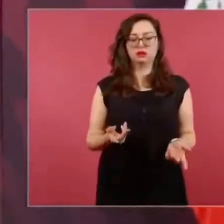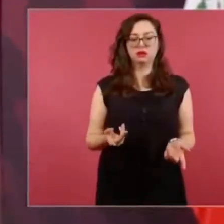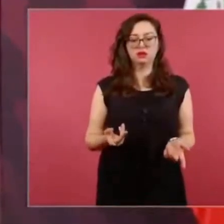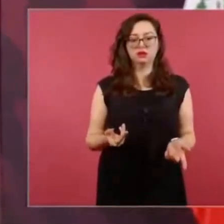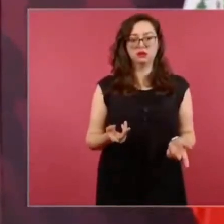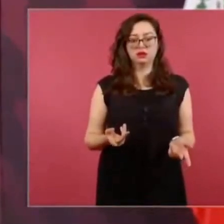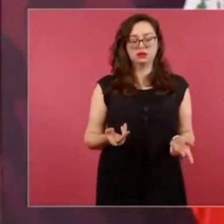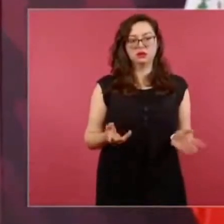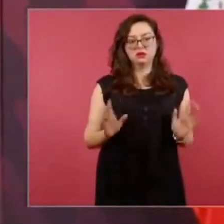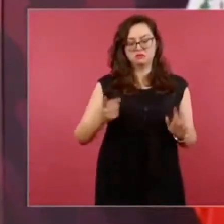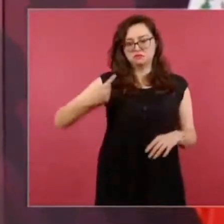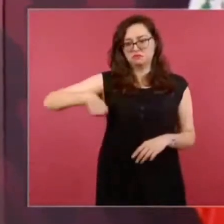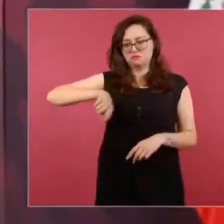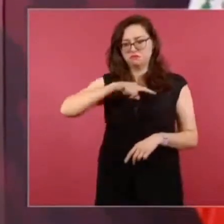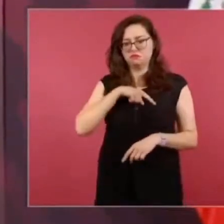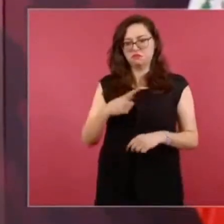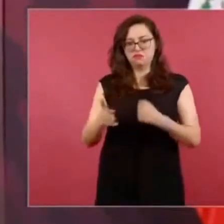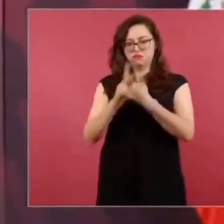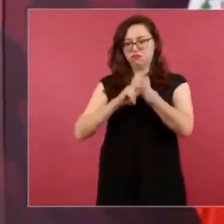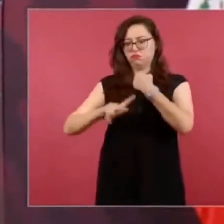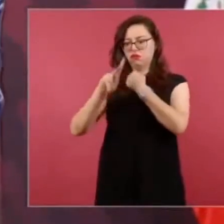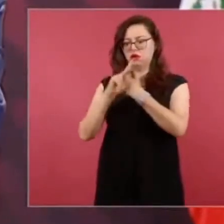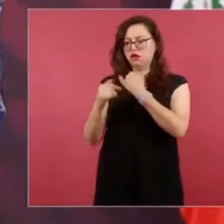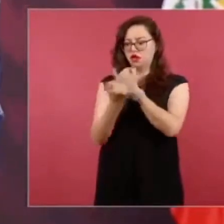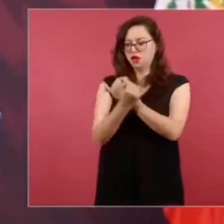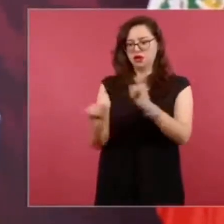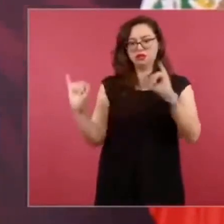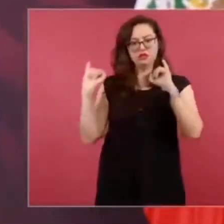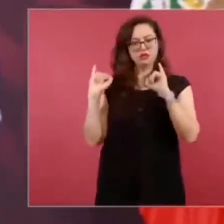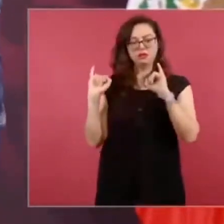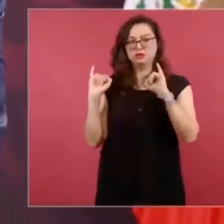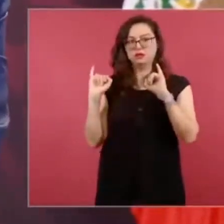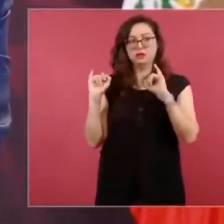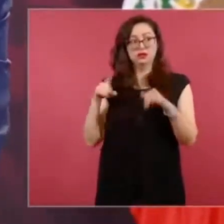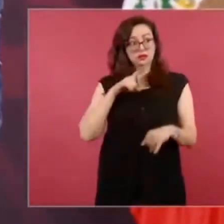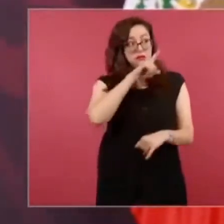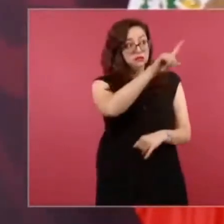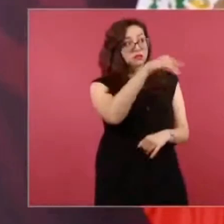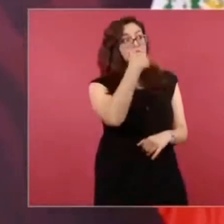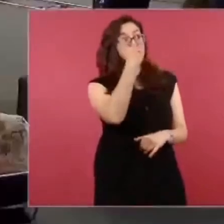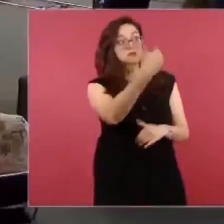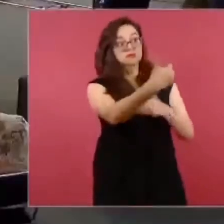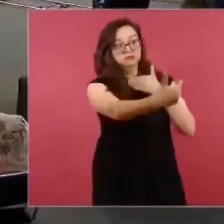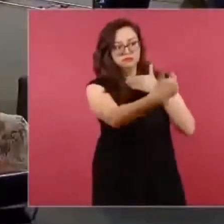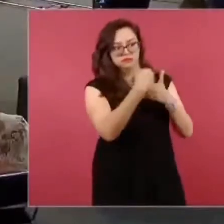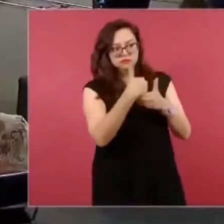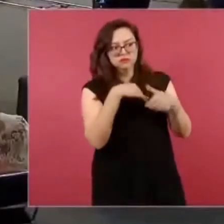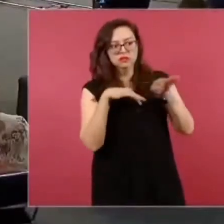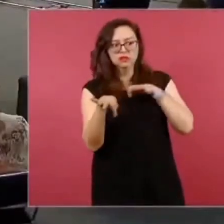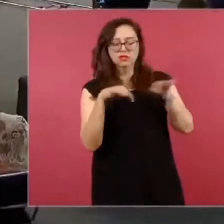pide permiso, sino es, a ver, ¿qué vas a hacer?